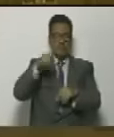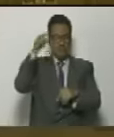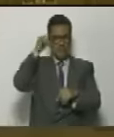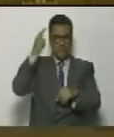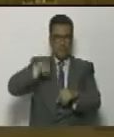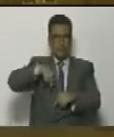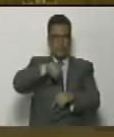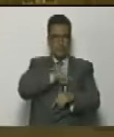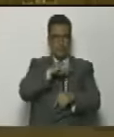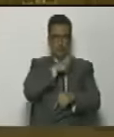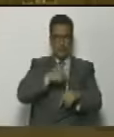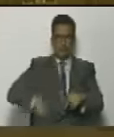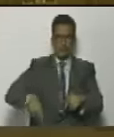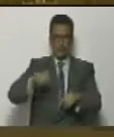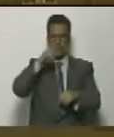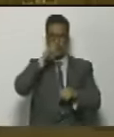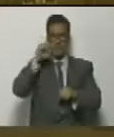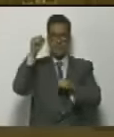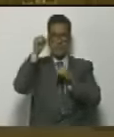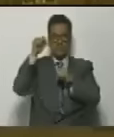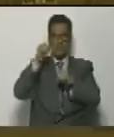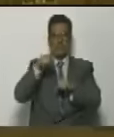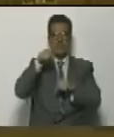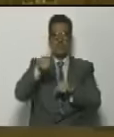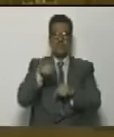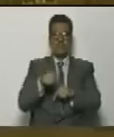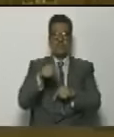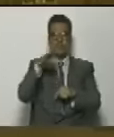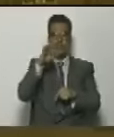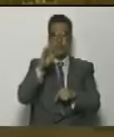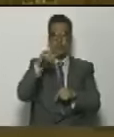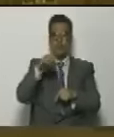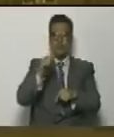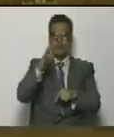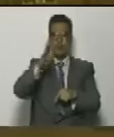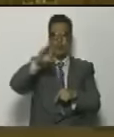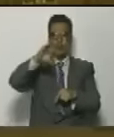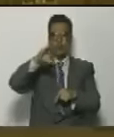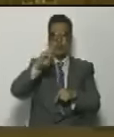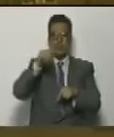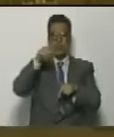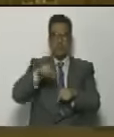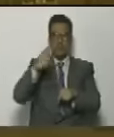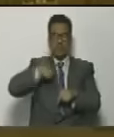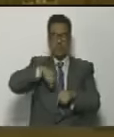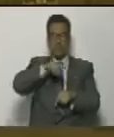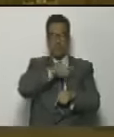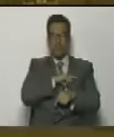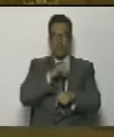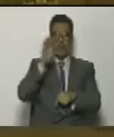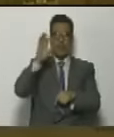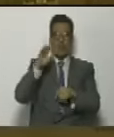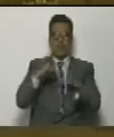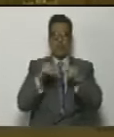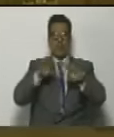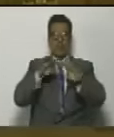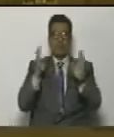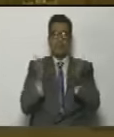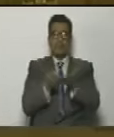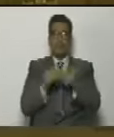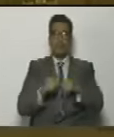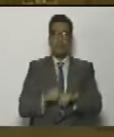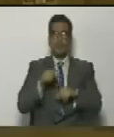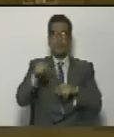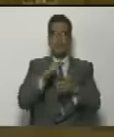nuestro presidente Nicolás Maduro es un Fabricio Ojeda aquí en nuestro país y en el mundo. Por